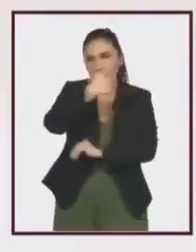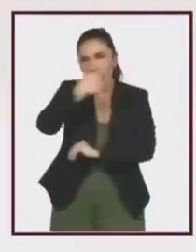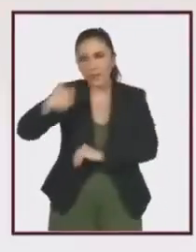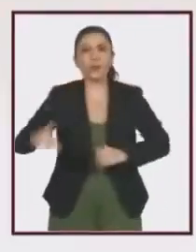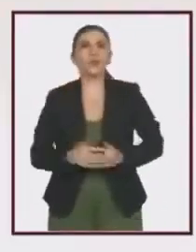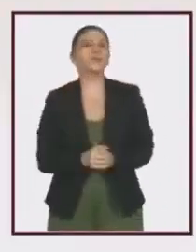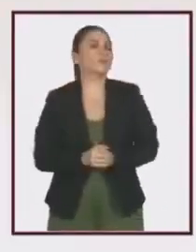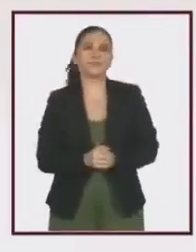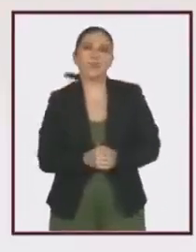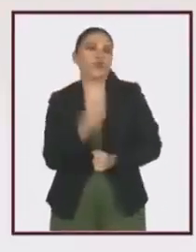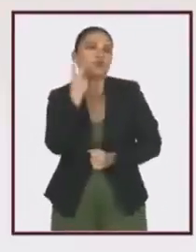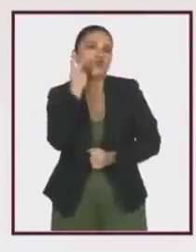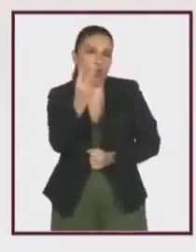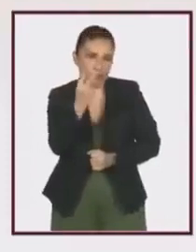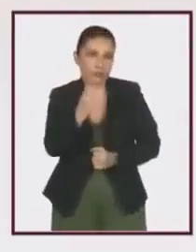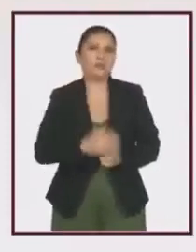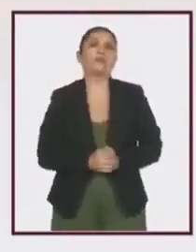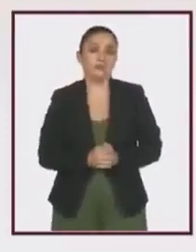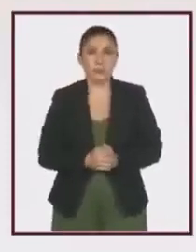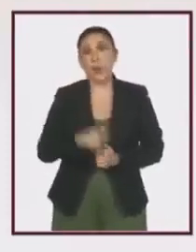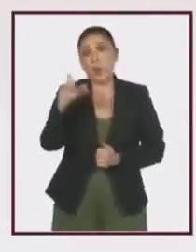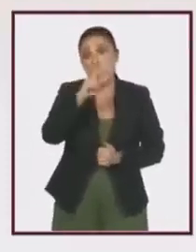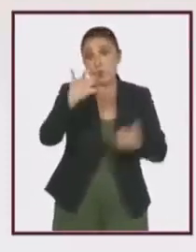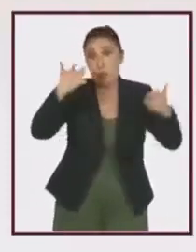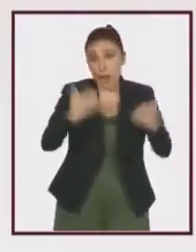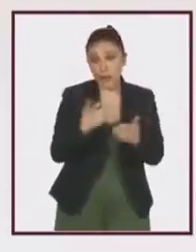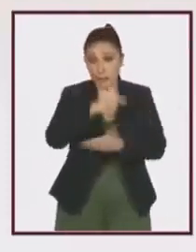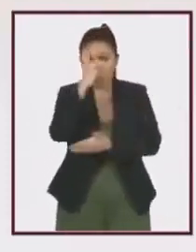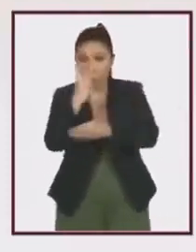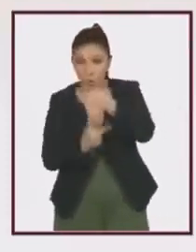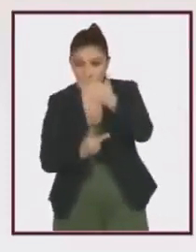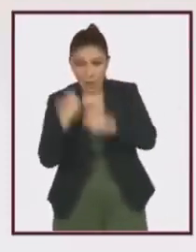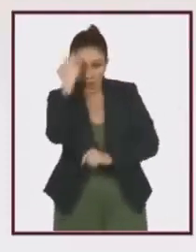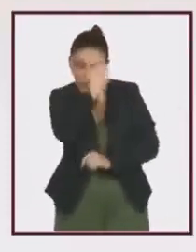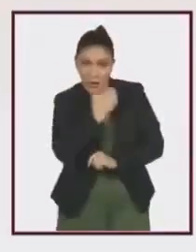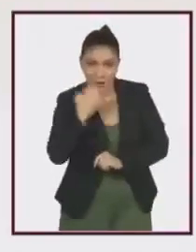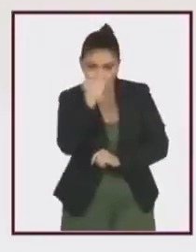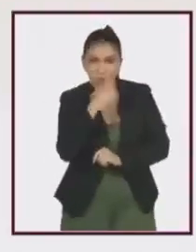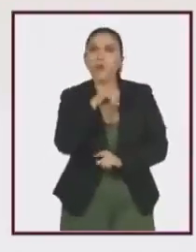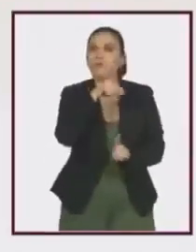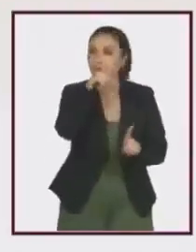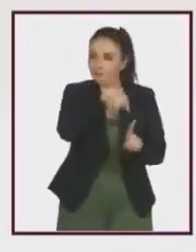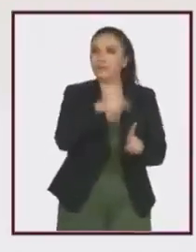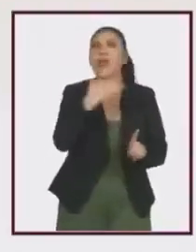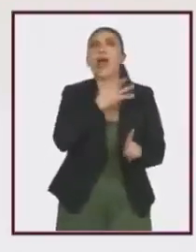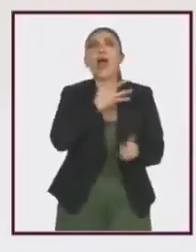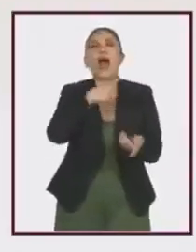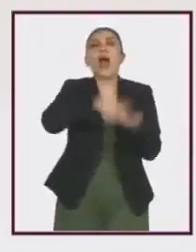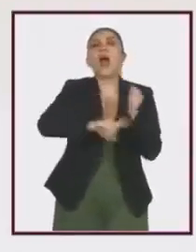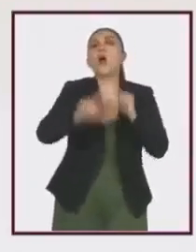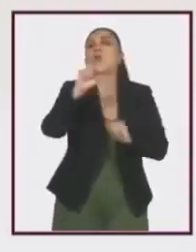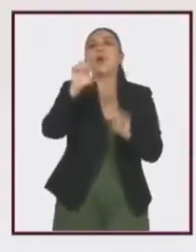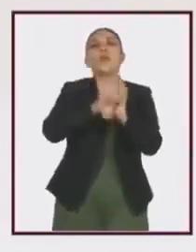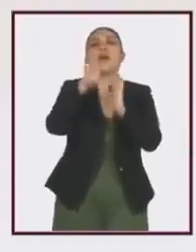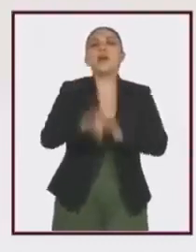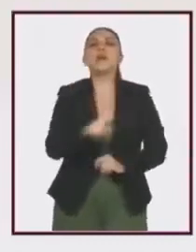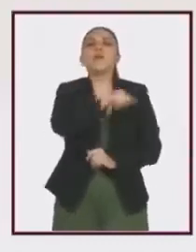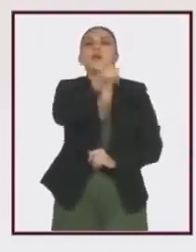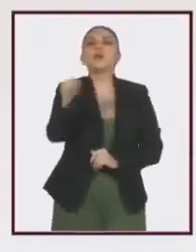En los dos momentos. En la construcción del programa analítico, digamos, cuando ustedes